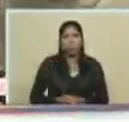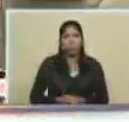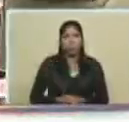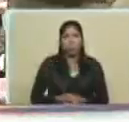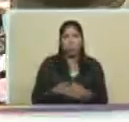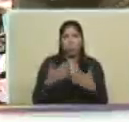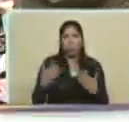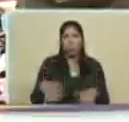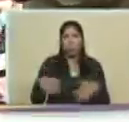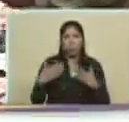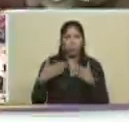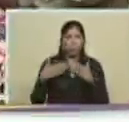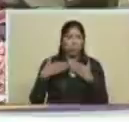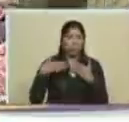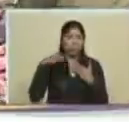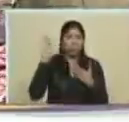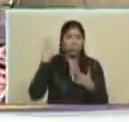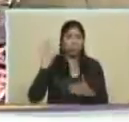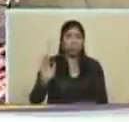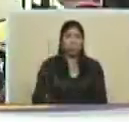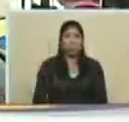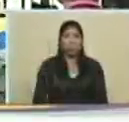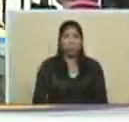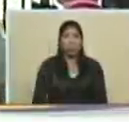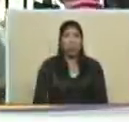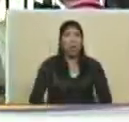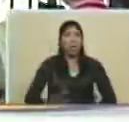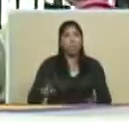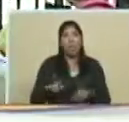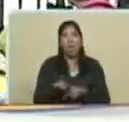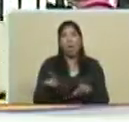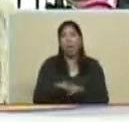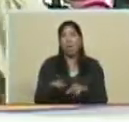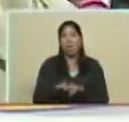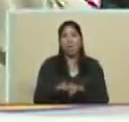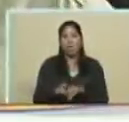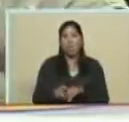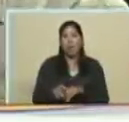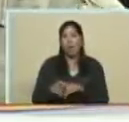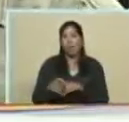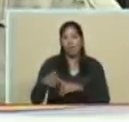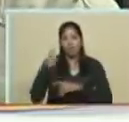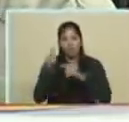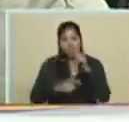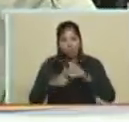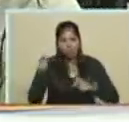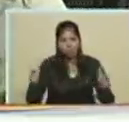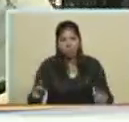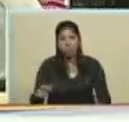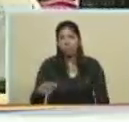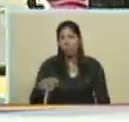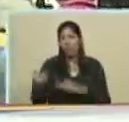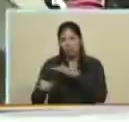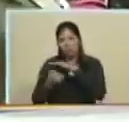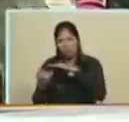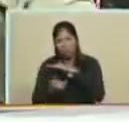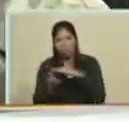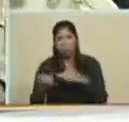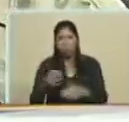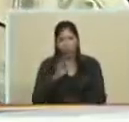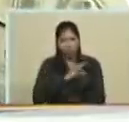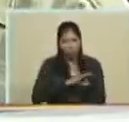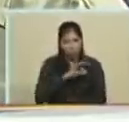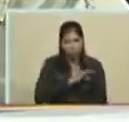camino por andar. Hemos echado las bases morales, políticas, institucionales,